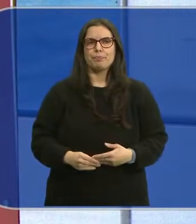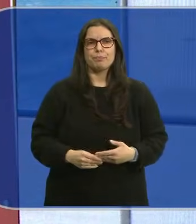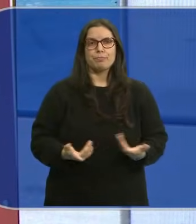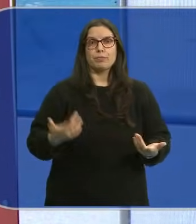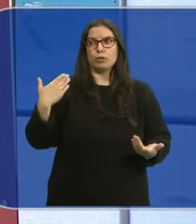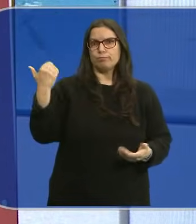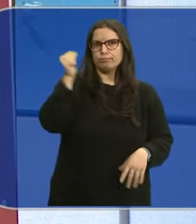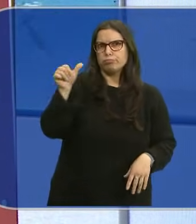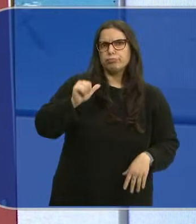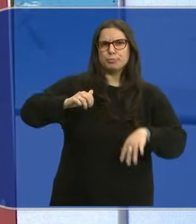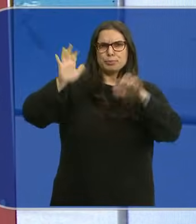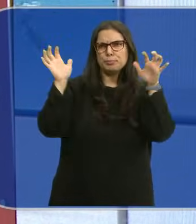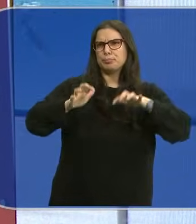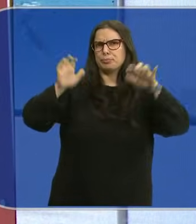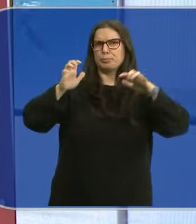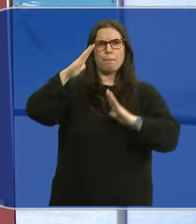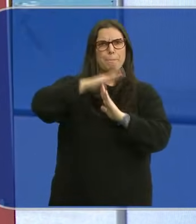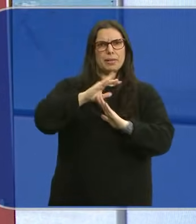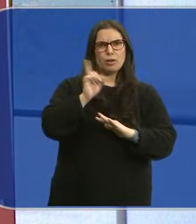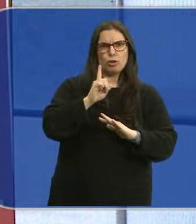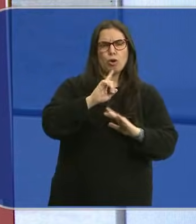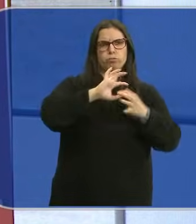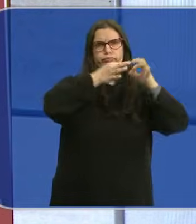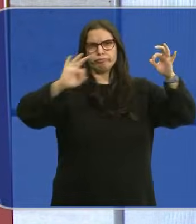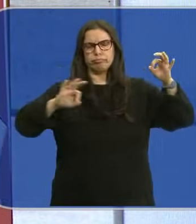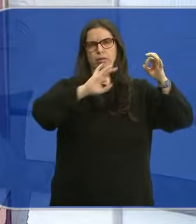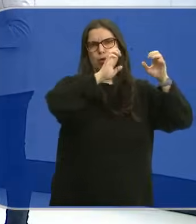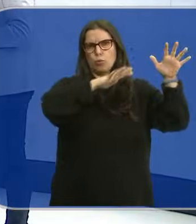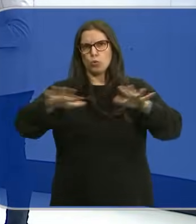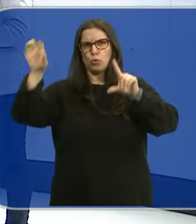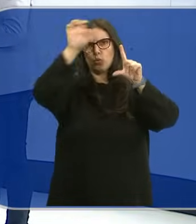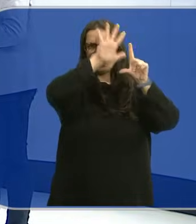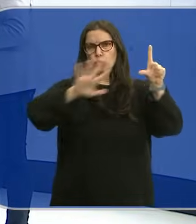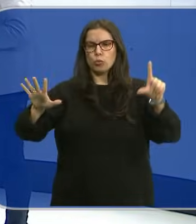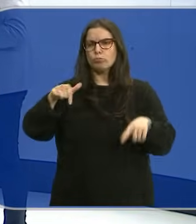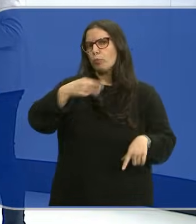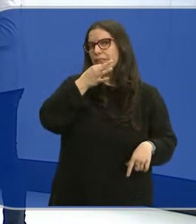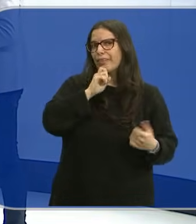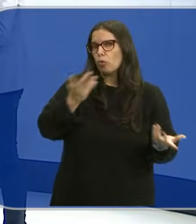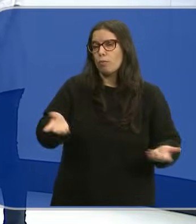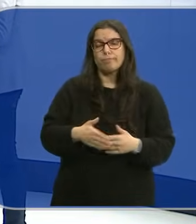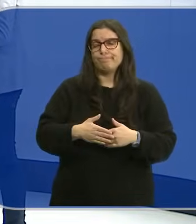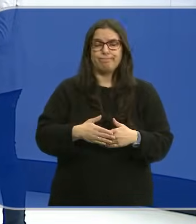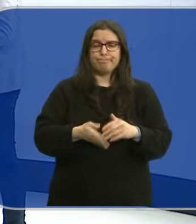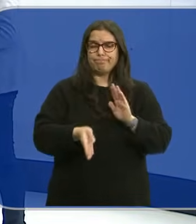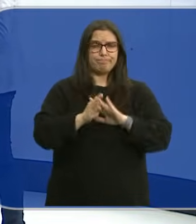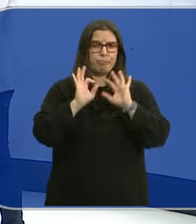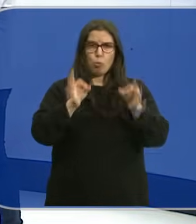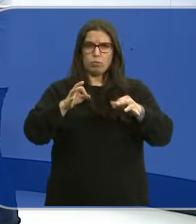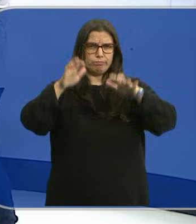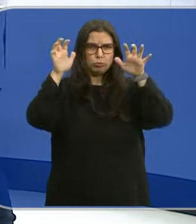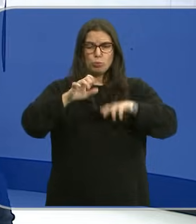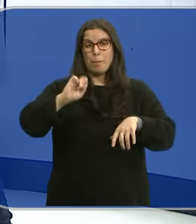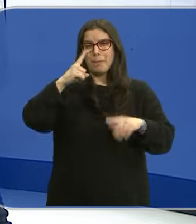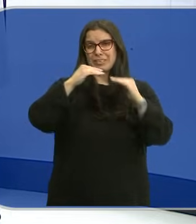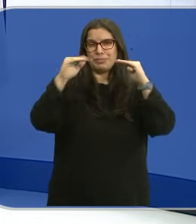Semanas de lluvias incesantes, vamos de un temporal a otro. Sergio, ¿cuál es la previsión para esta tarde? Pues va a seguir lloviendo en Omí, sobre todo en la mitad